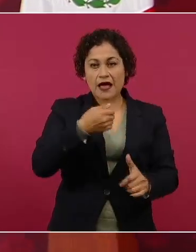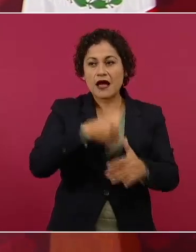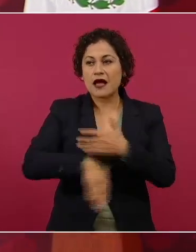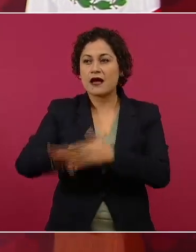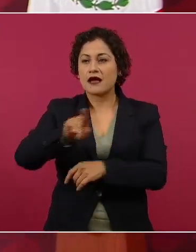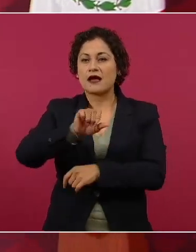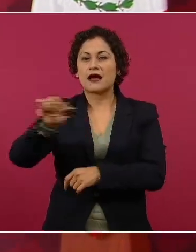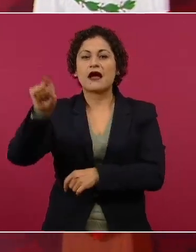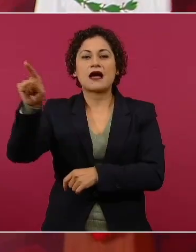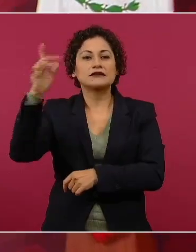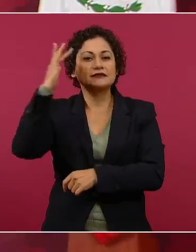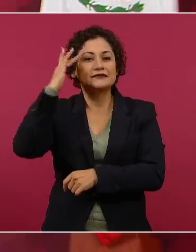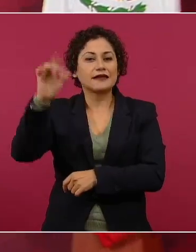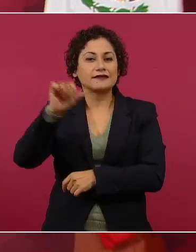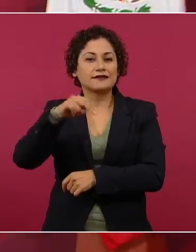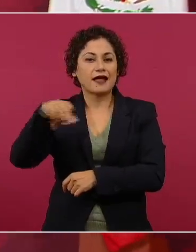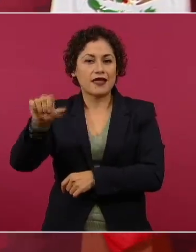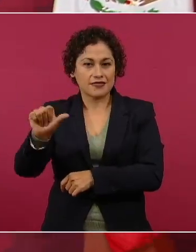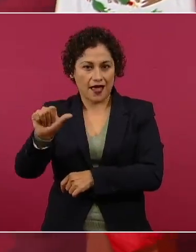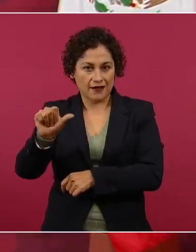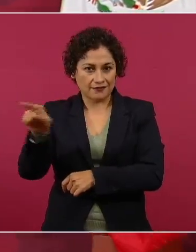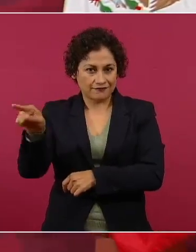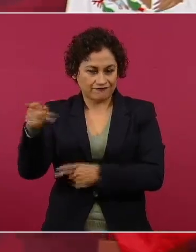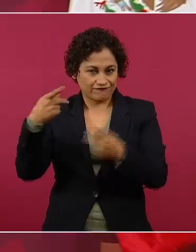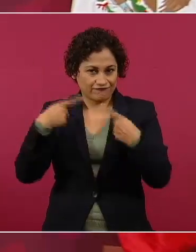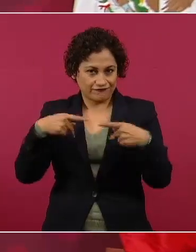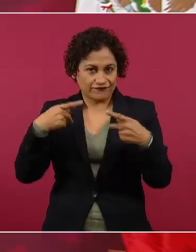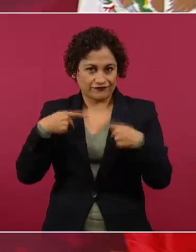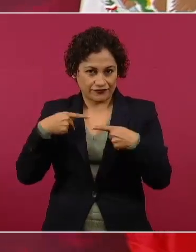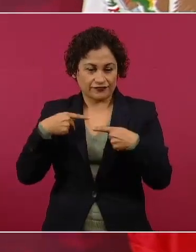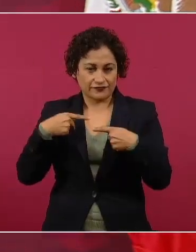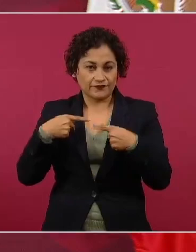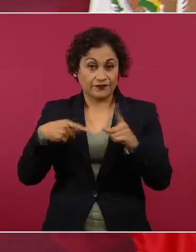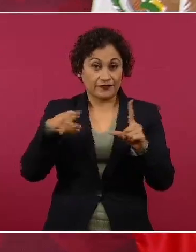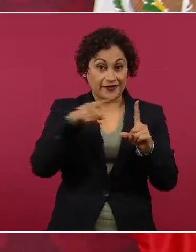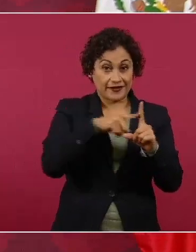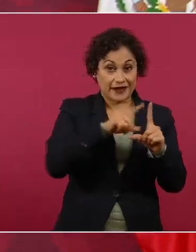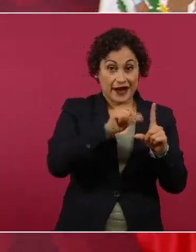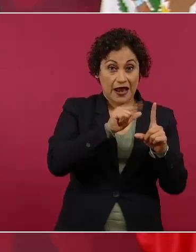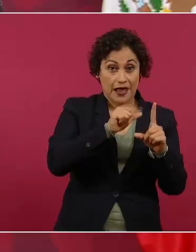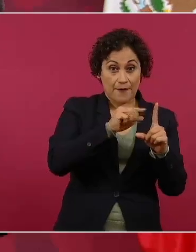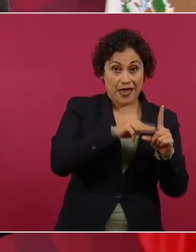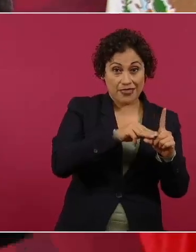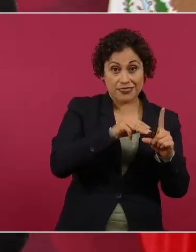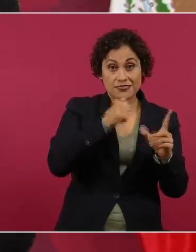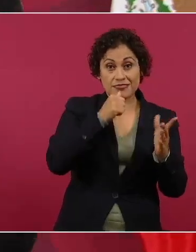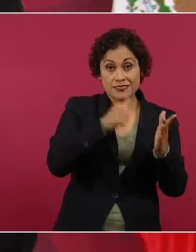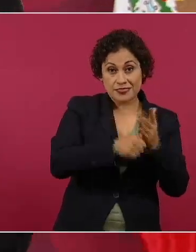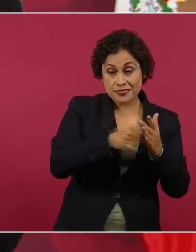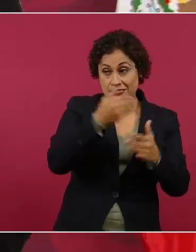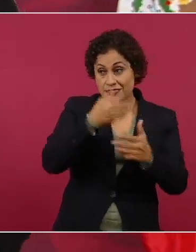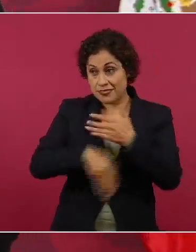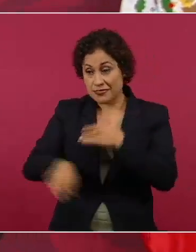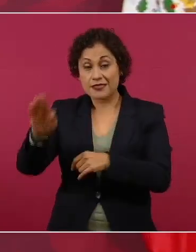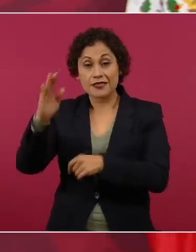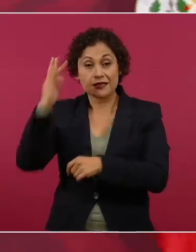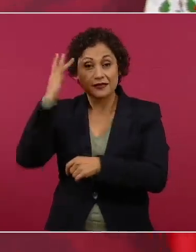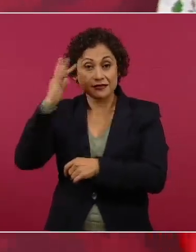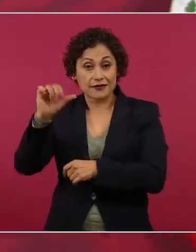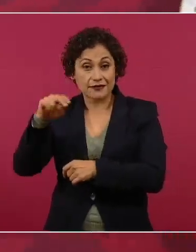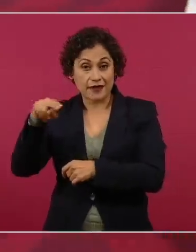En ese entonces, Lucas Alemán le dice a Santana: ven, regresa,